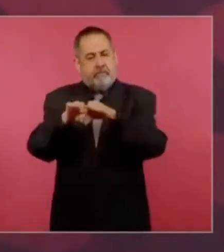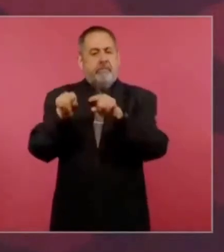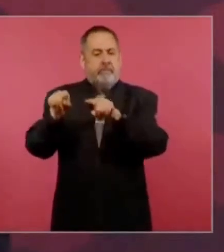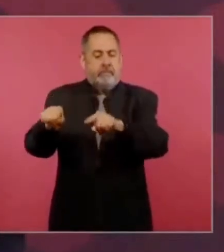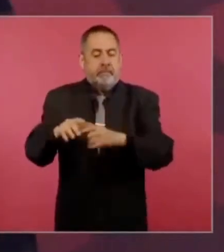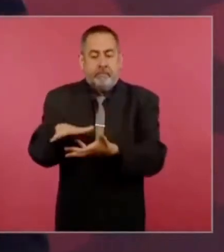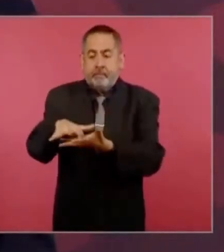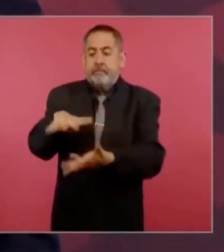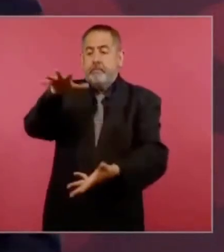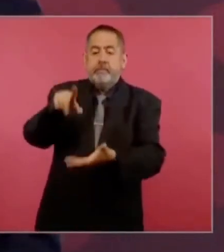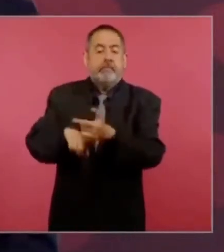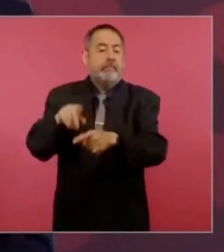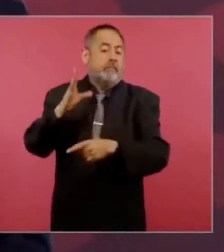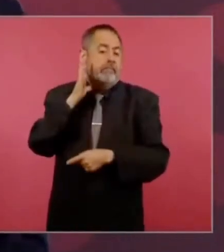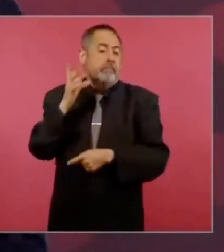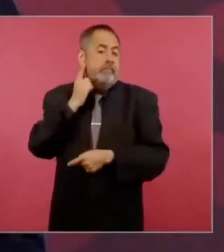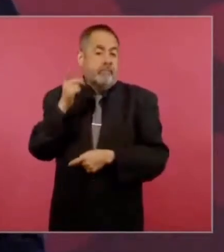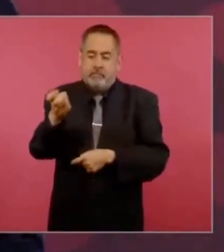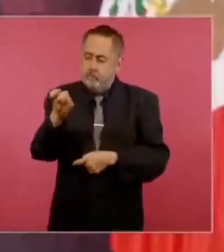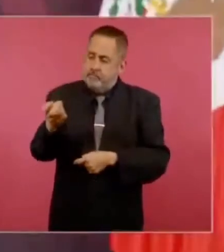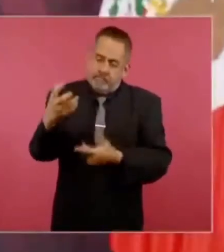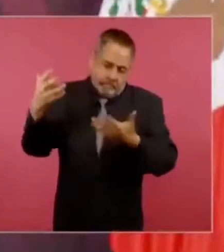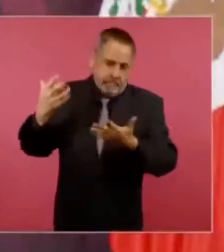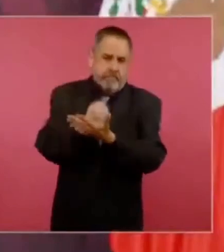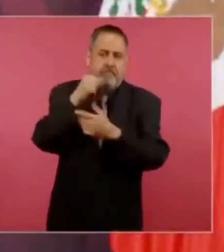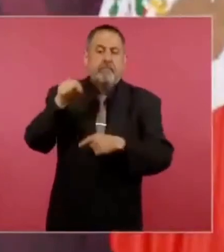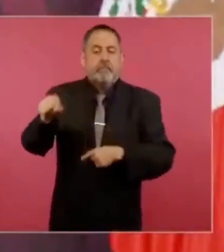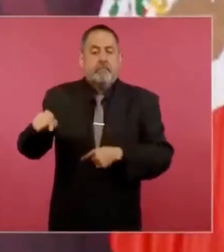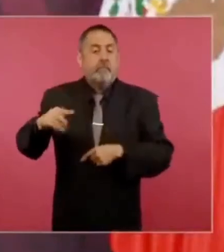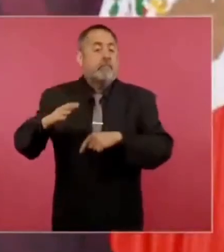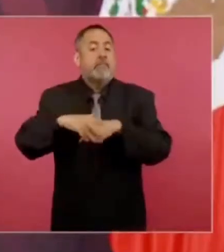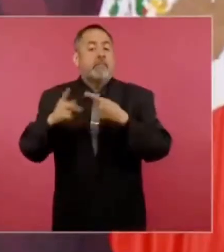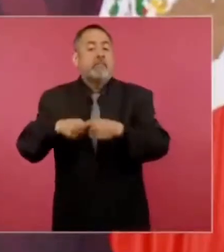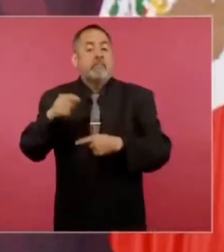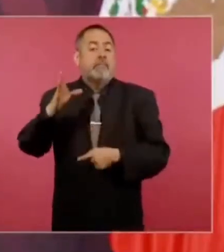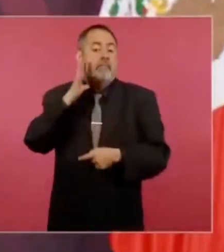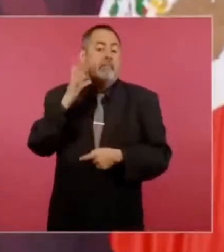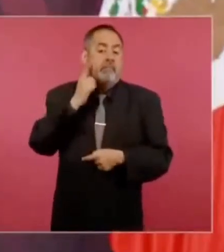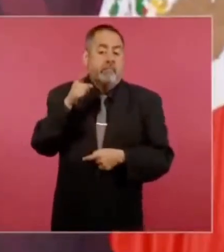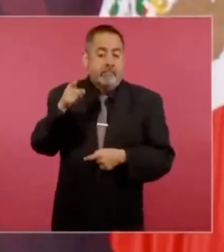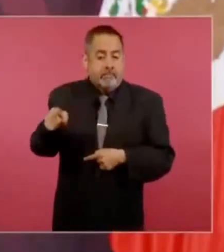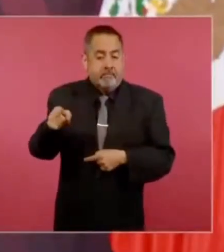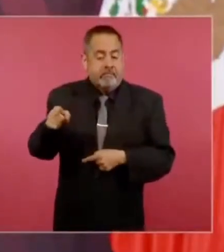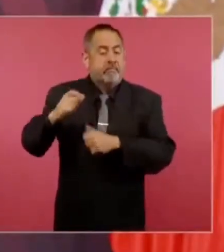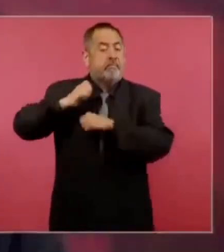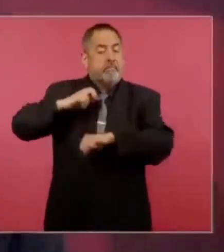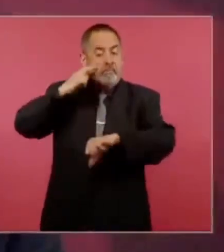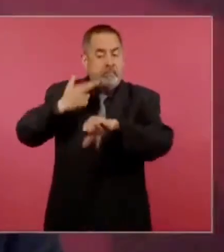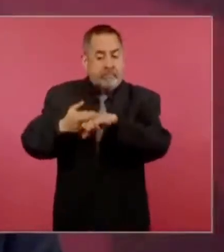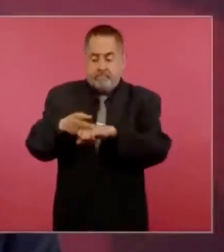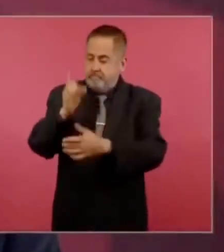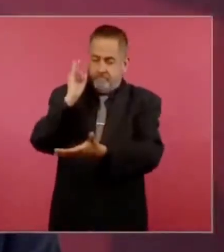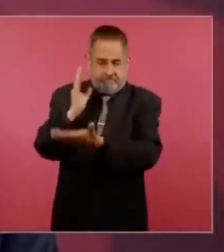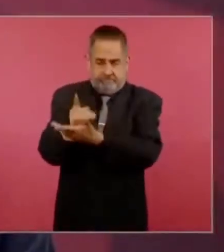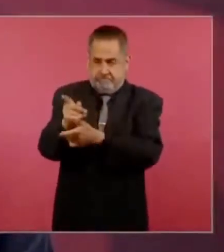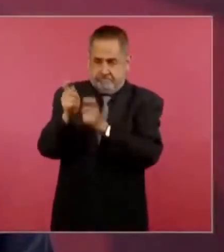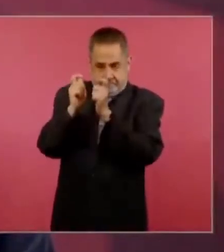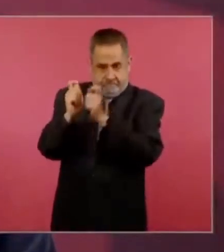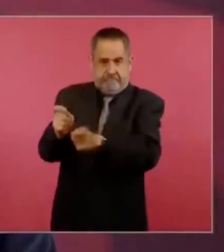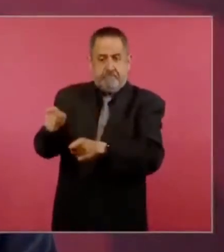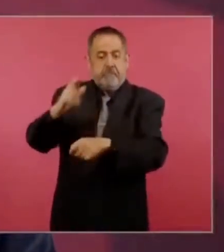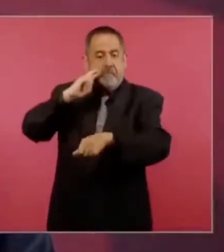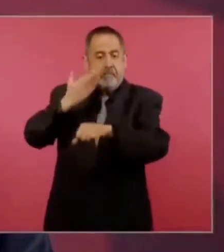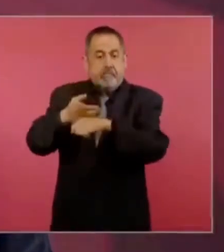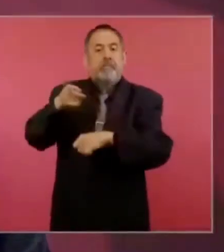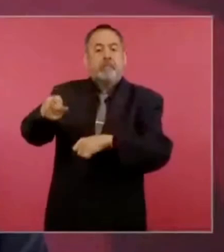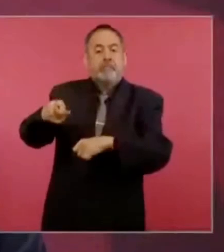la mayoría en la Cámara de Diputados, porque la Cámara de Diputados tiene como facultad exclusiva